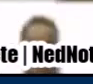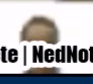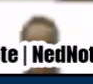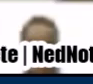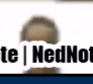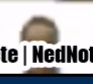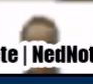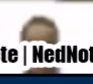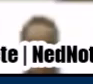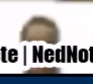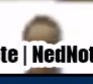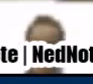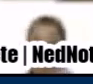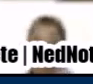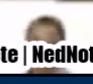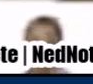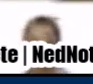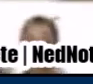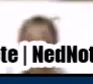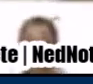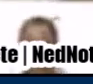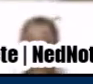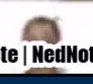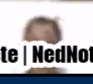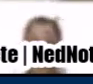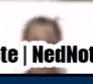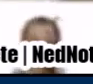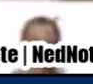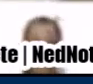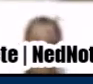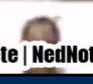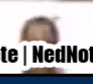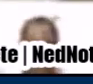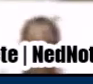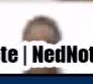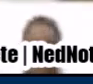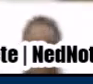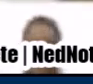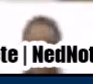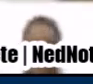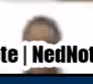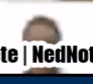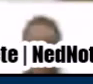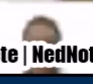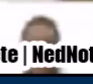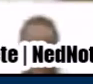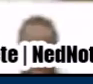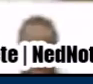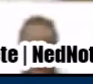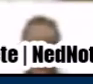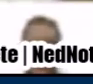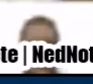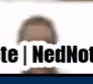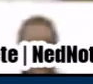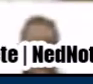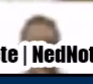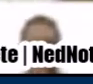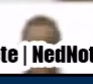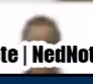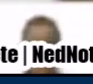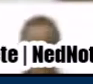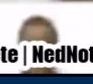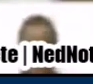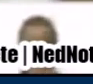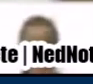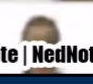y además, por supuesto, con un desgaste natural, político, profesional, del Parlamento, pero con nuestra causa intacta, con